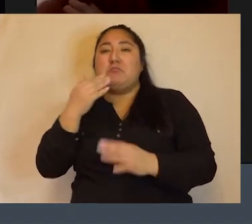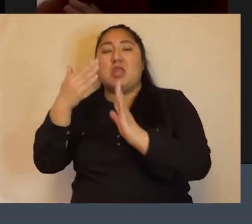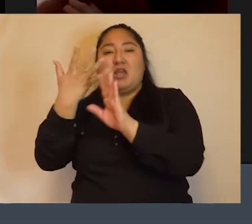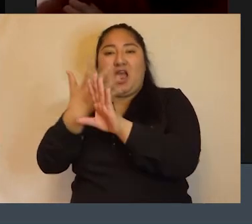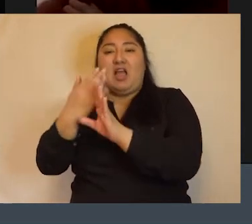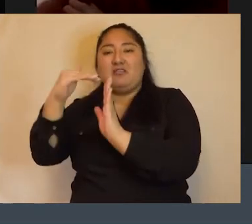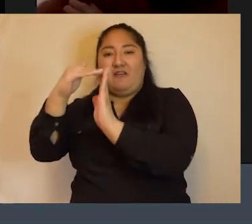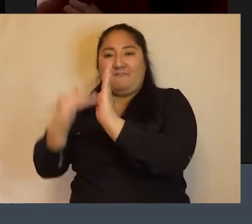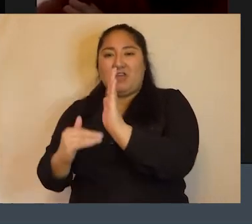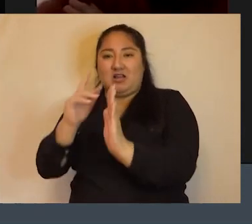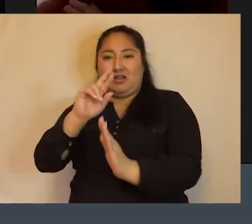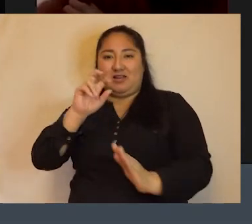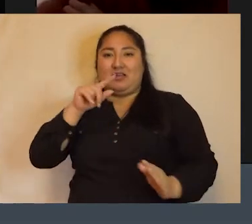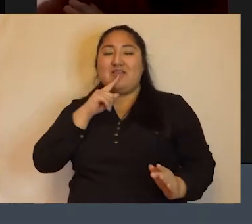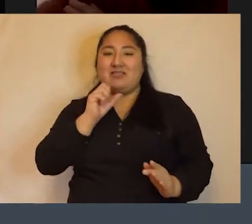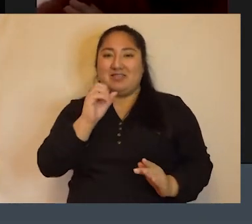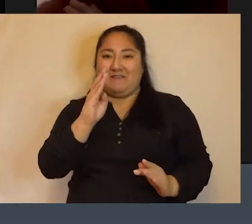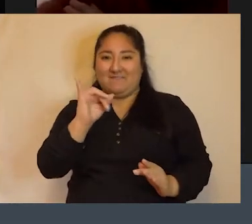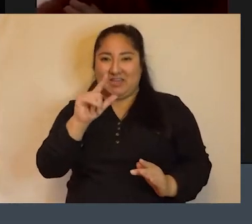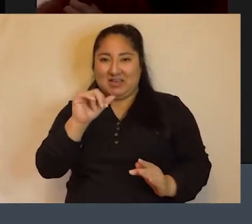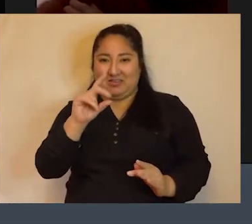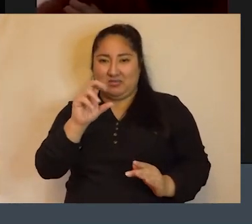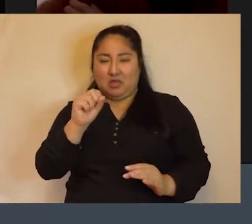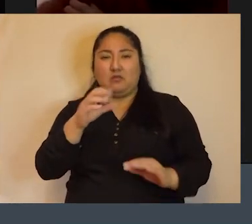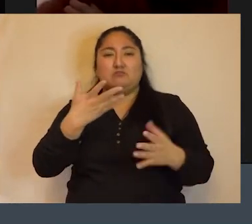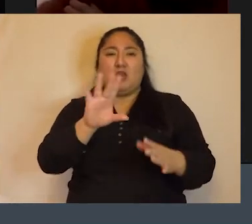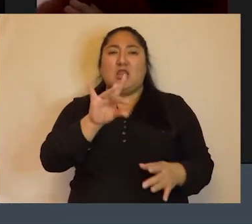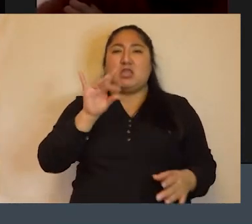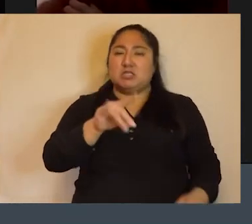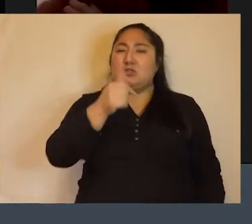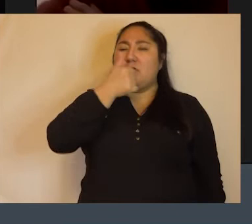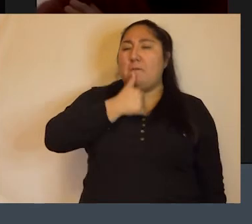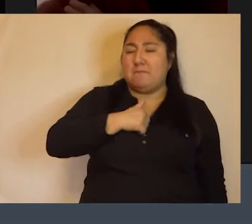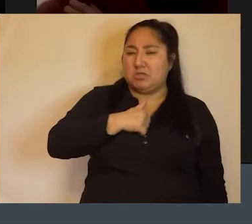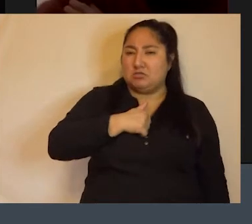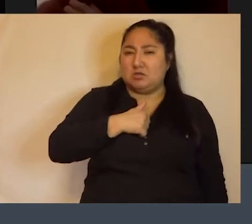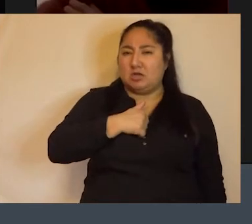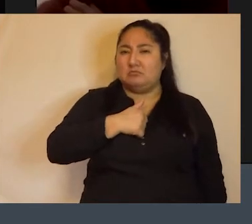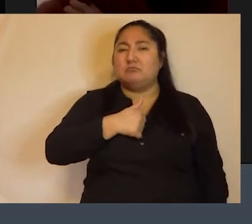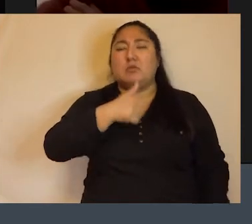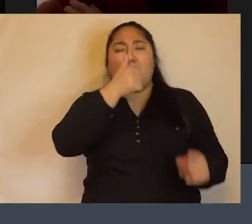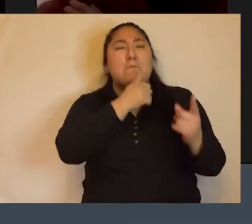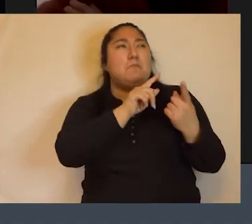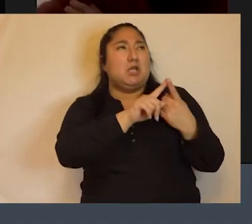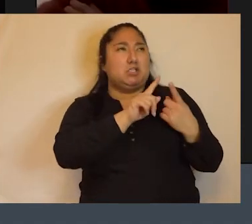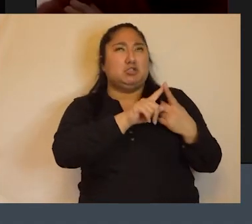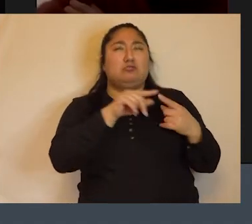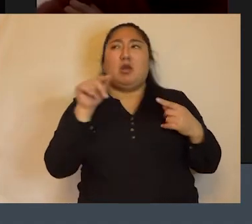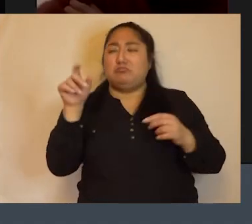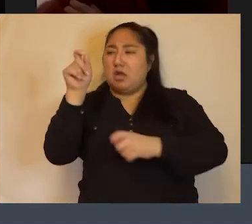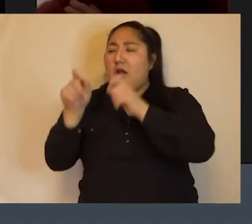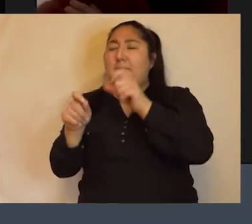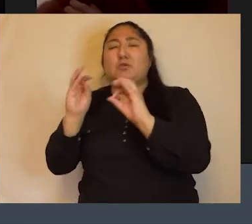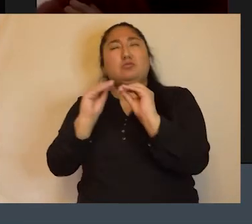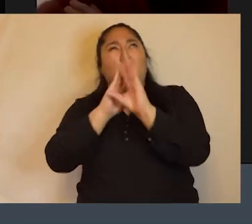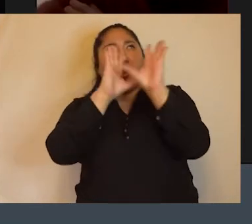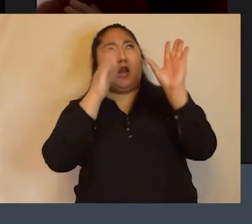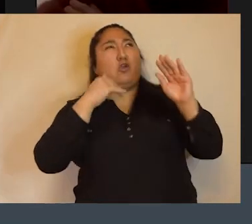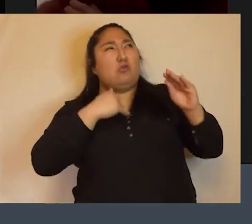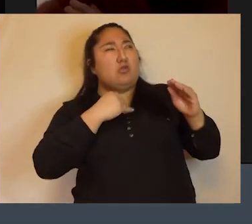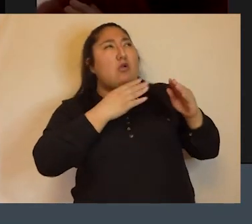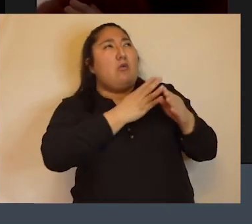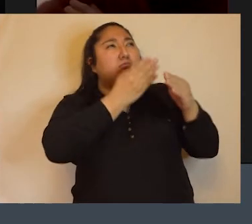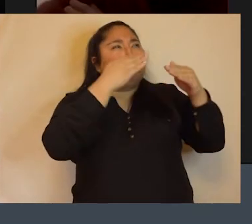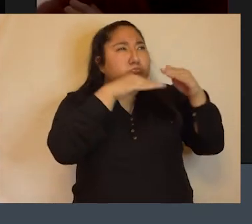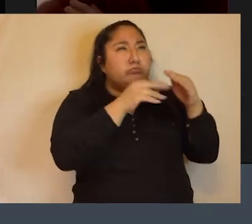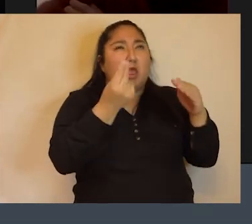tienen baja rentabilidad. Entonces, son decisiones muy personales, donde las personas tienen que tener claro que efectivamente todo